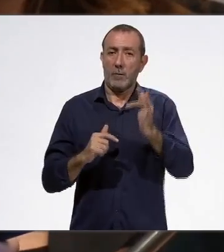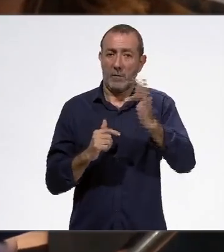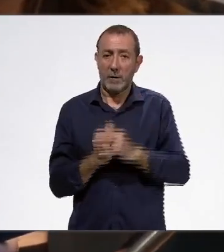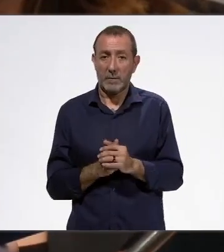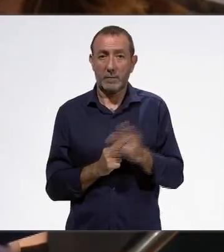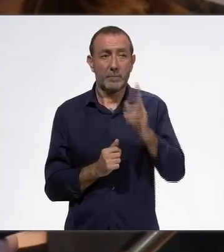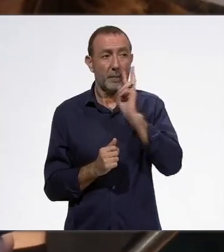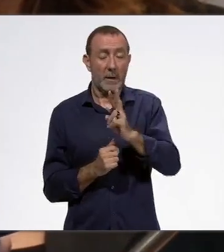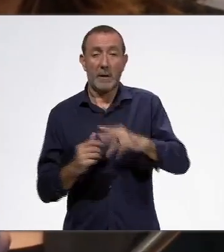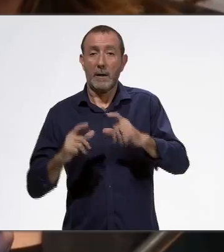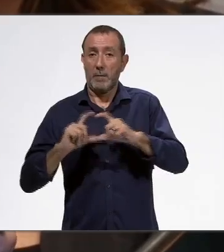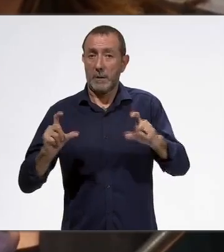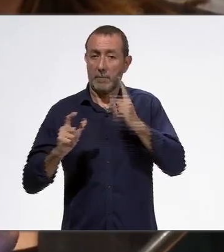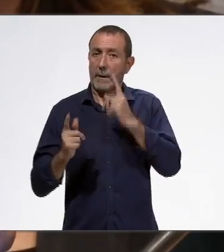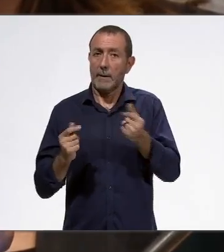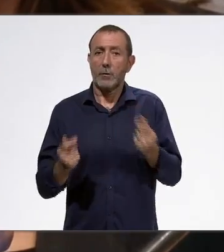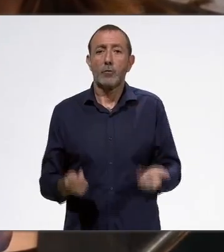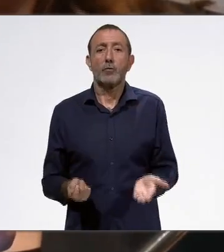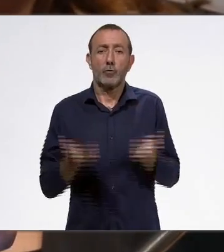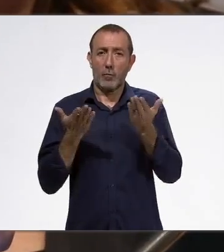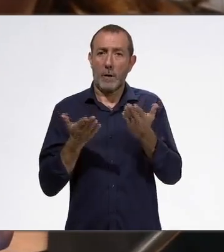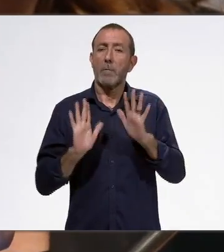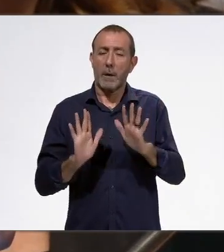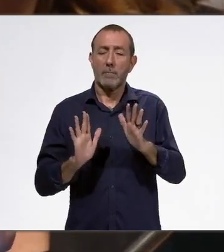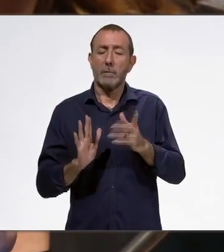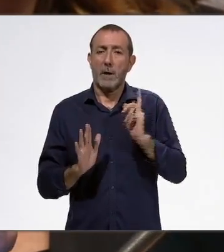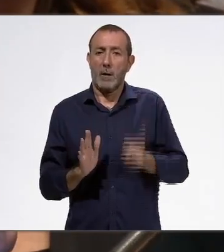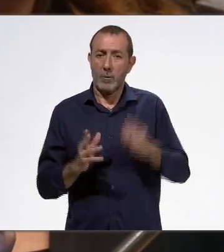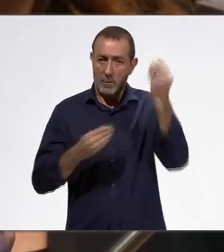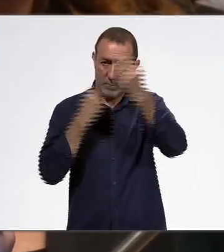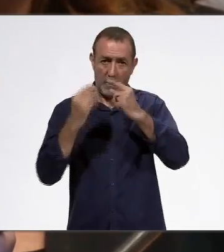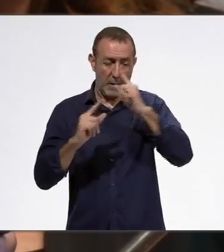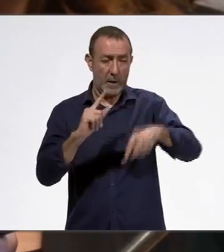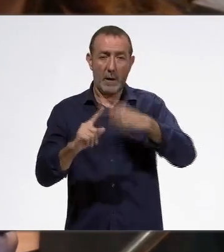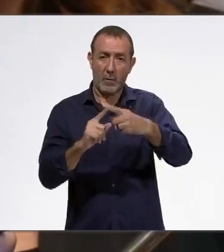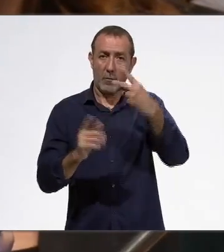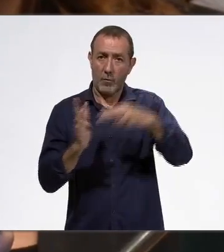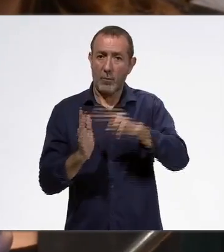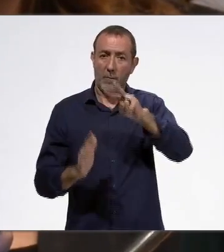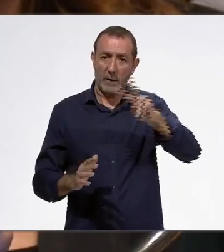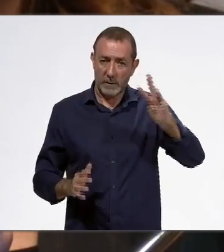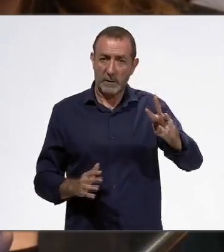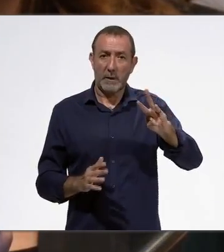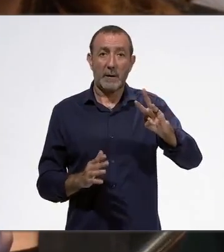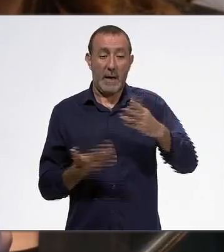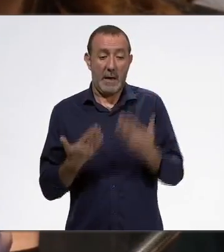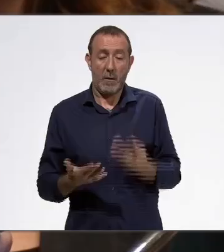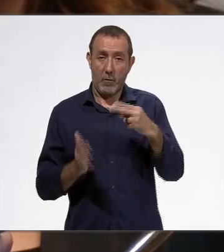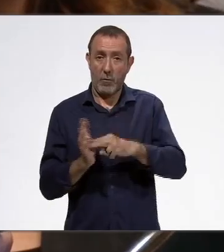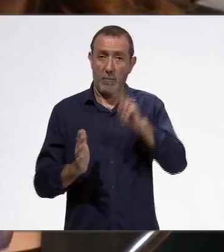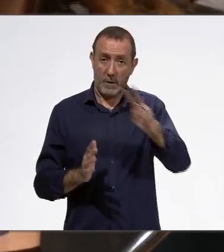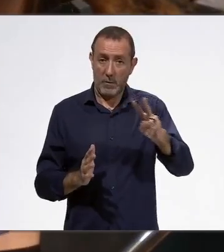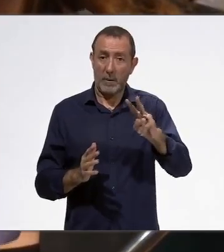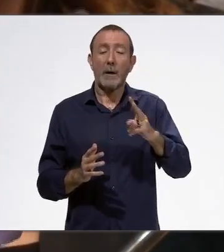que han subido los costes pero siguen pensando que los próximos años 2023 22 en el que estamos